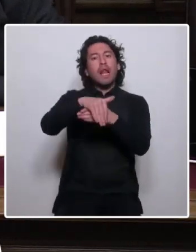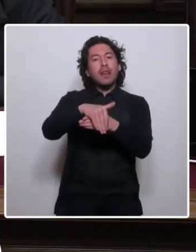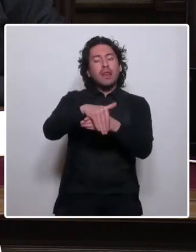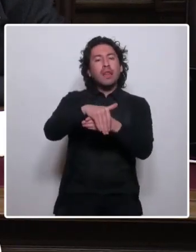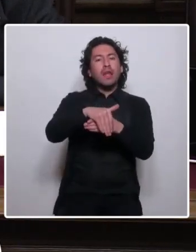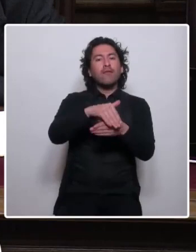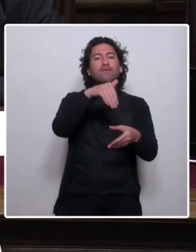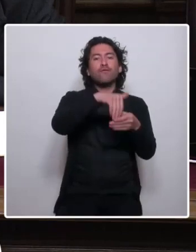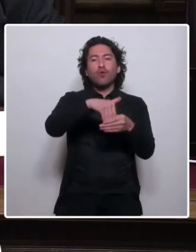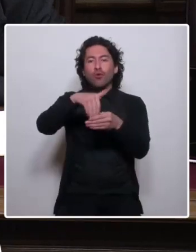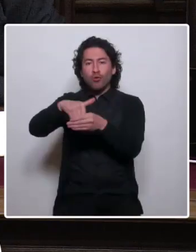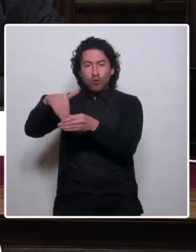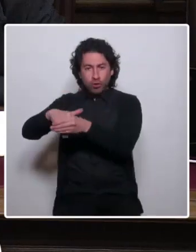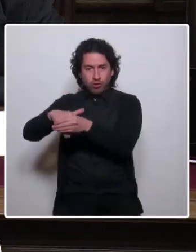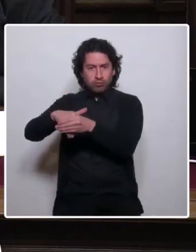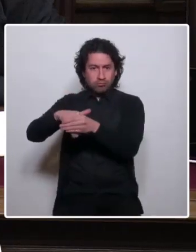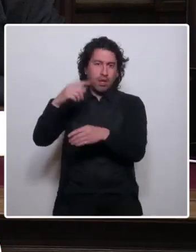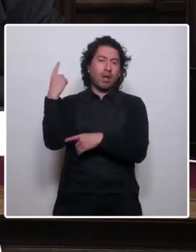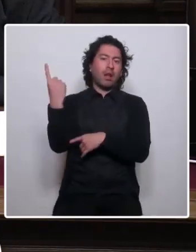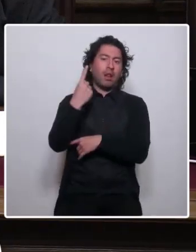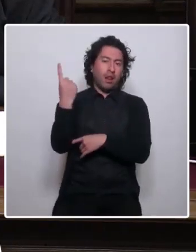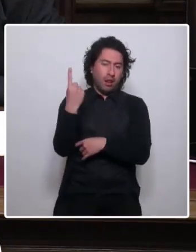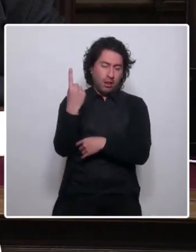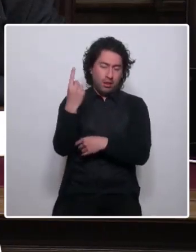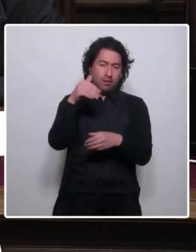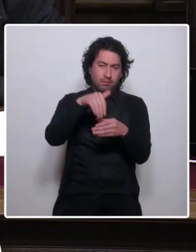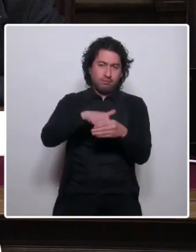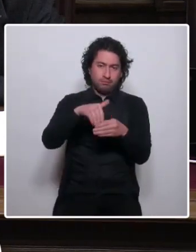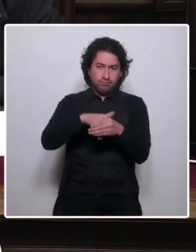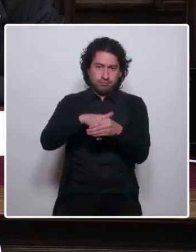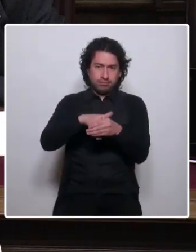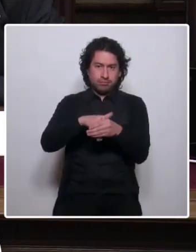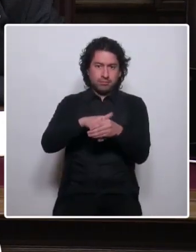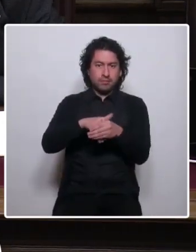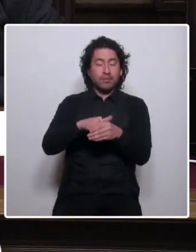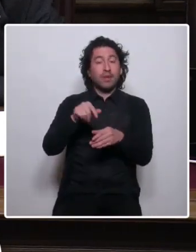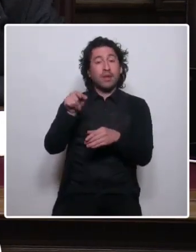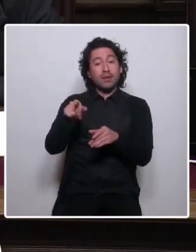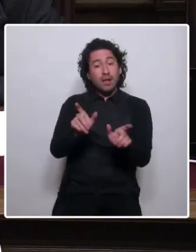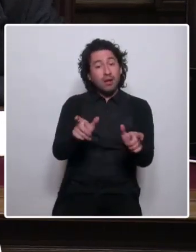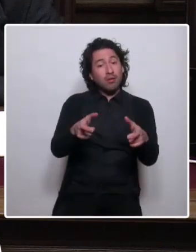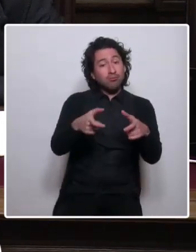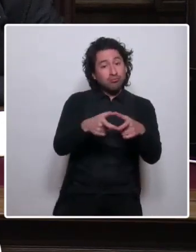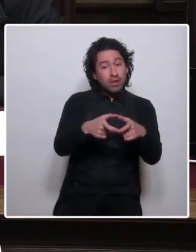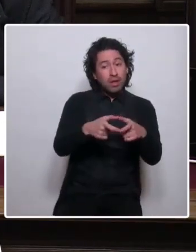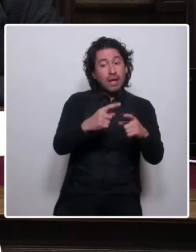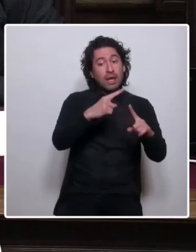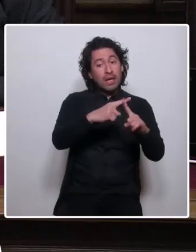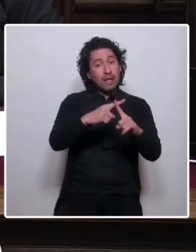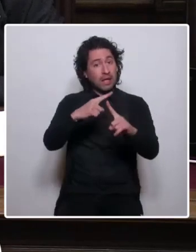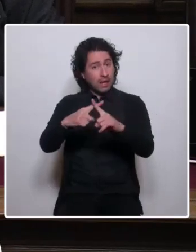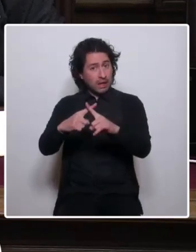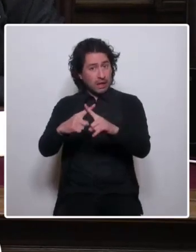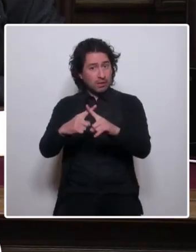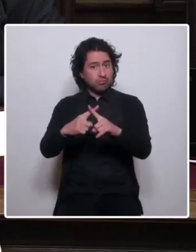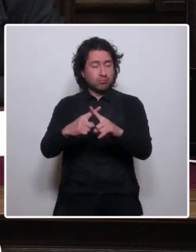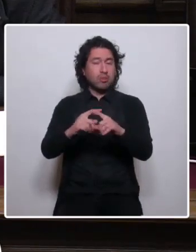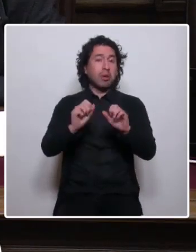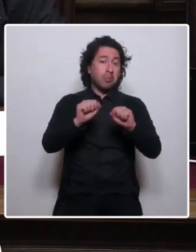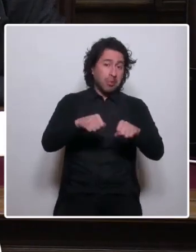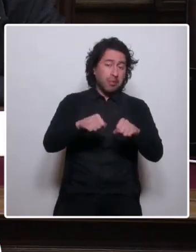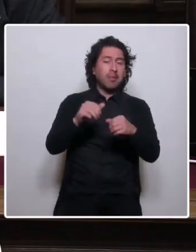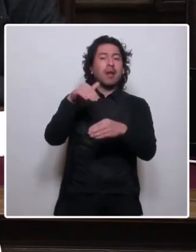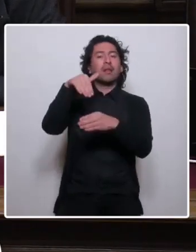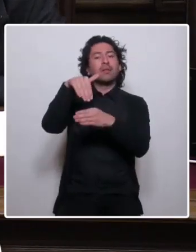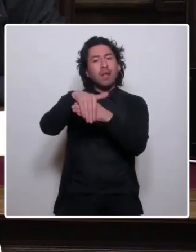en general. En general, se aprueba la comisión de XX. En general, votaremos durante la